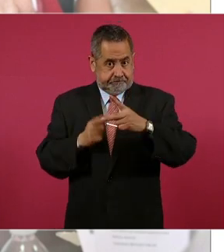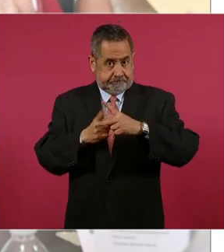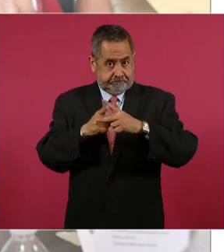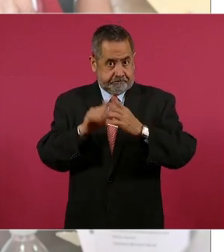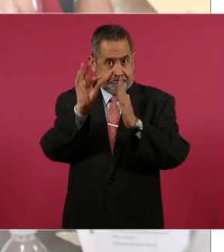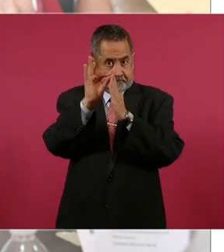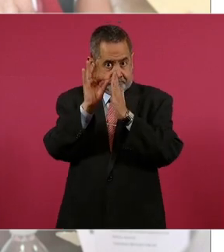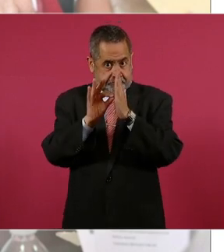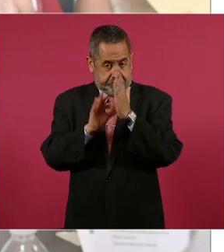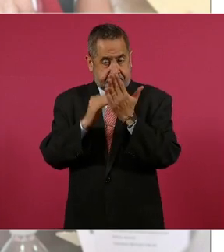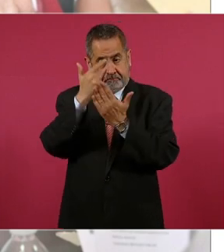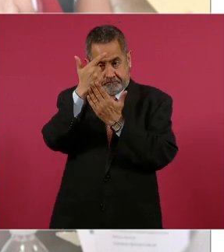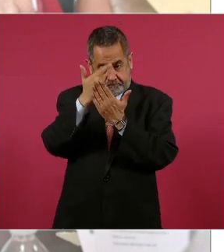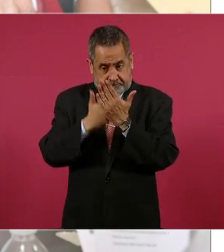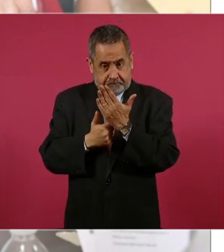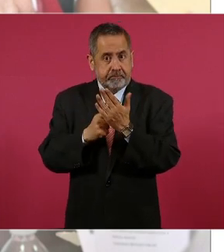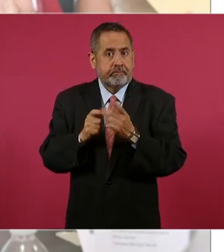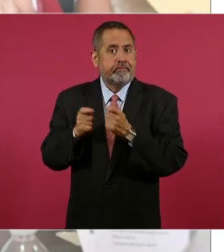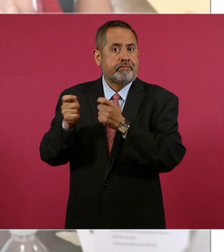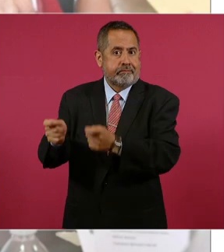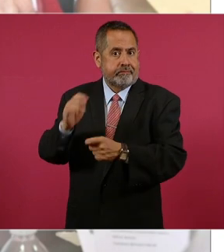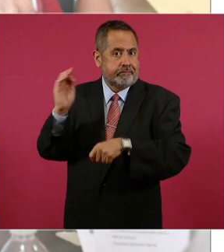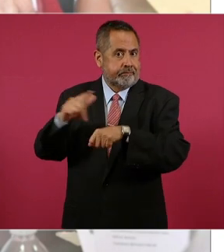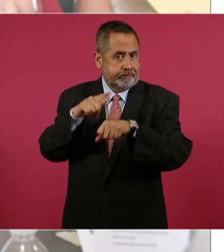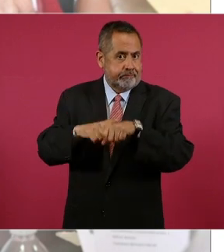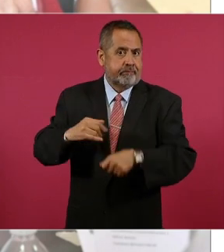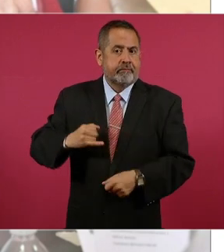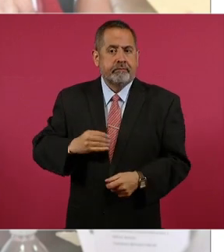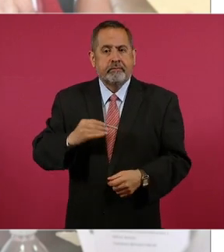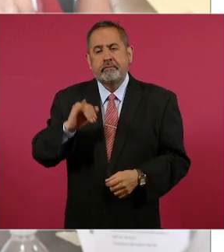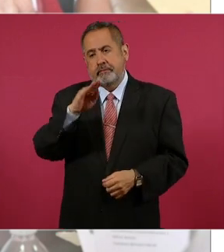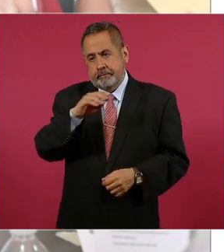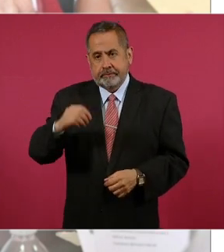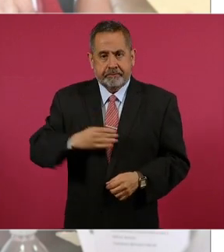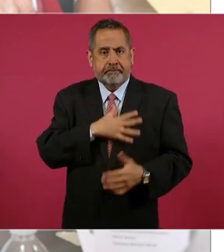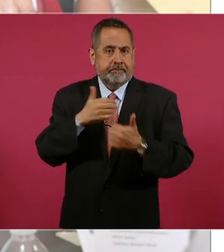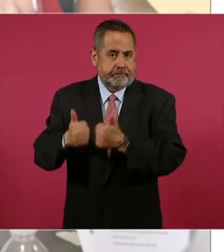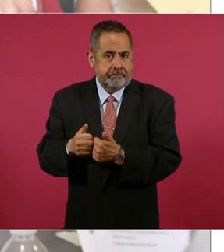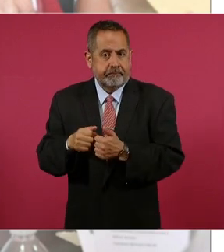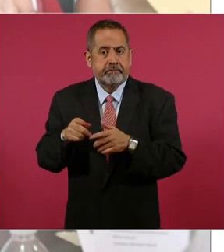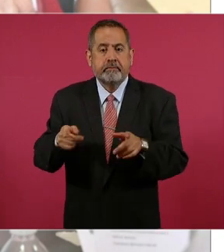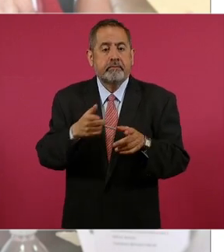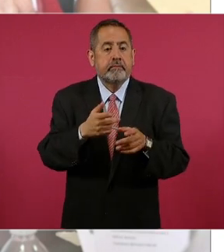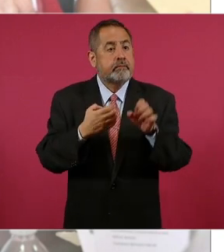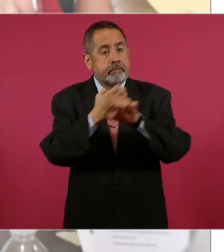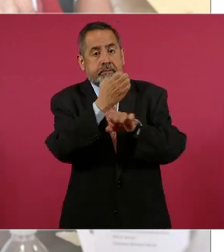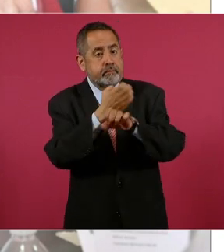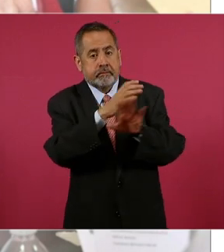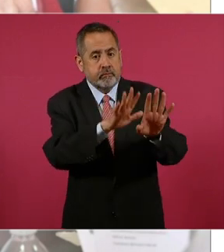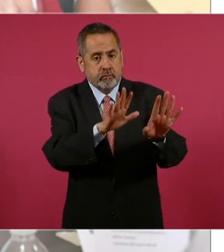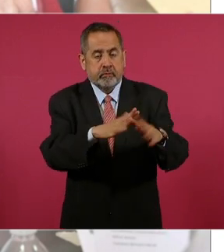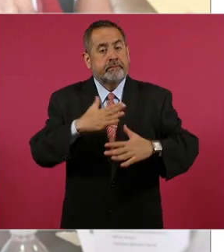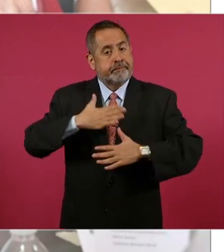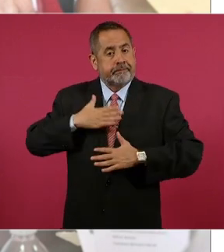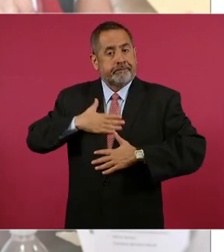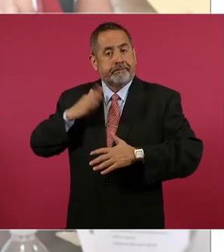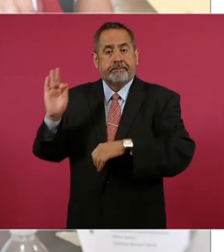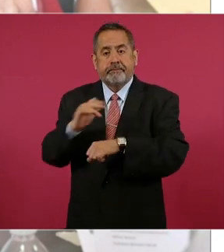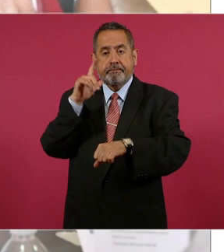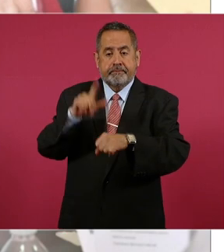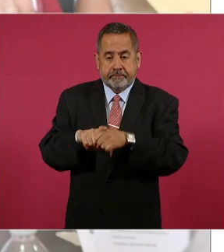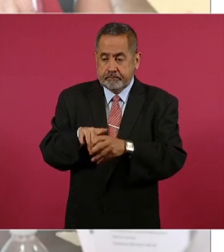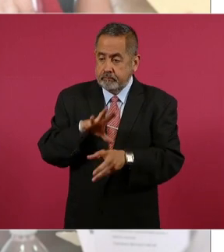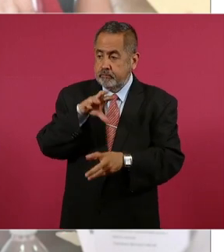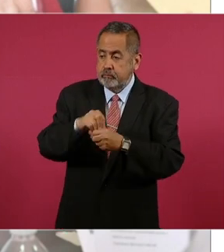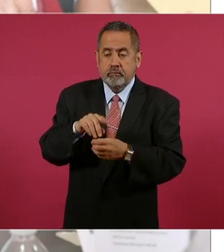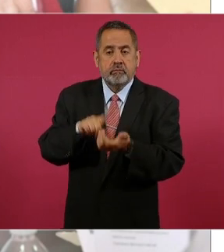generales de trabajo de la Institución Federal de IMSS-Bienestar, ya no son contrataciones de los estados, tienen un 16